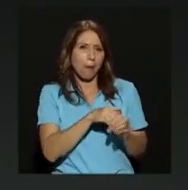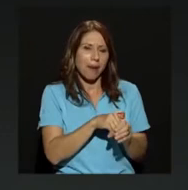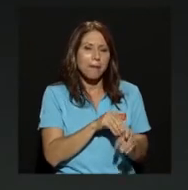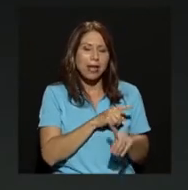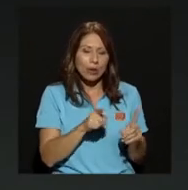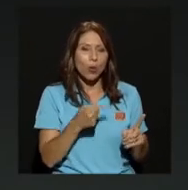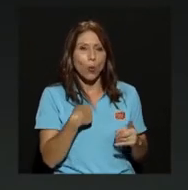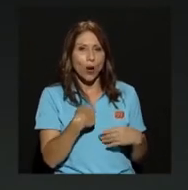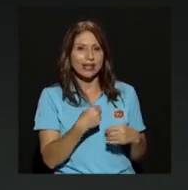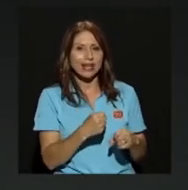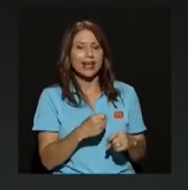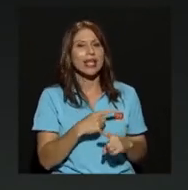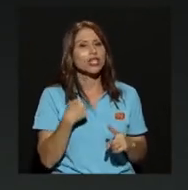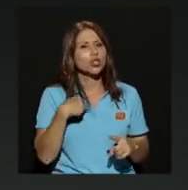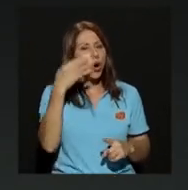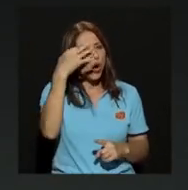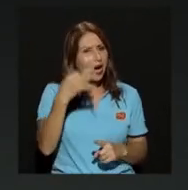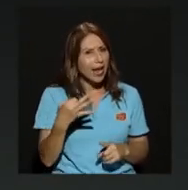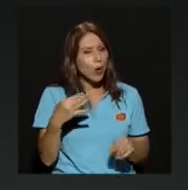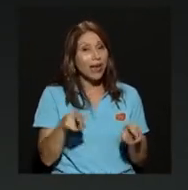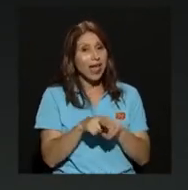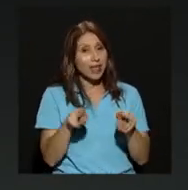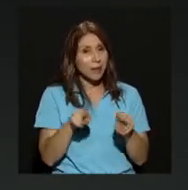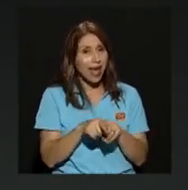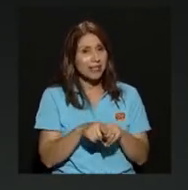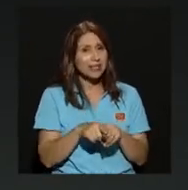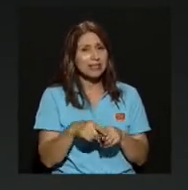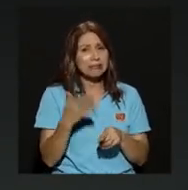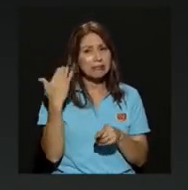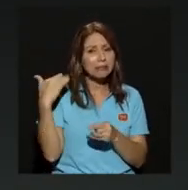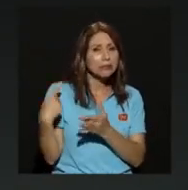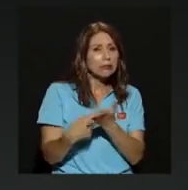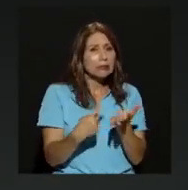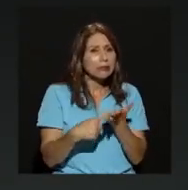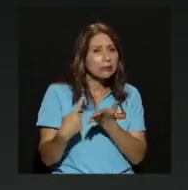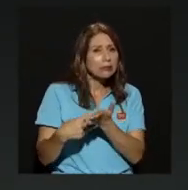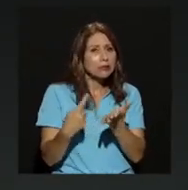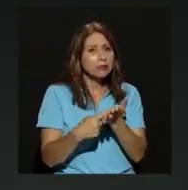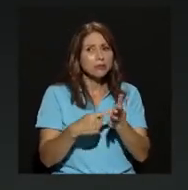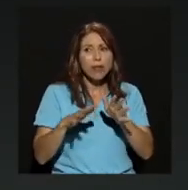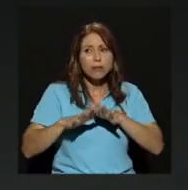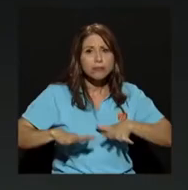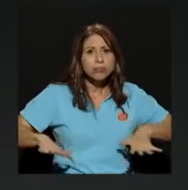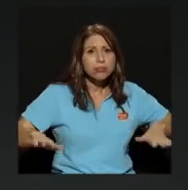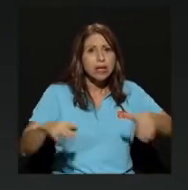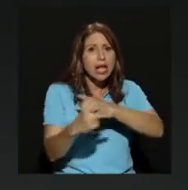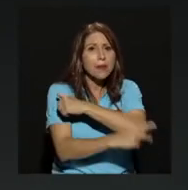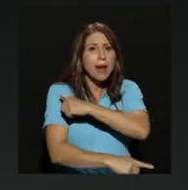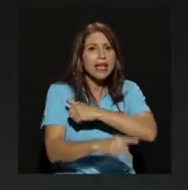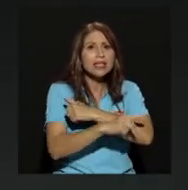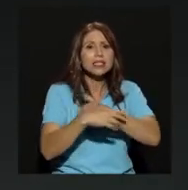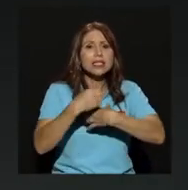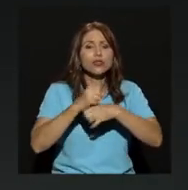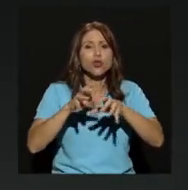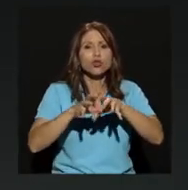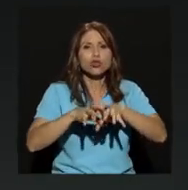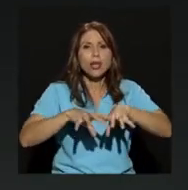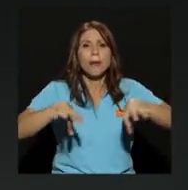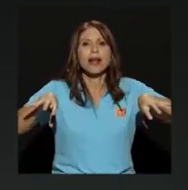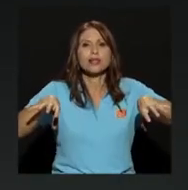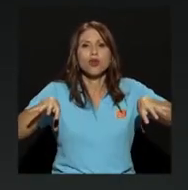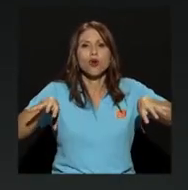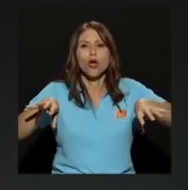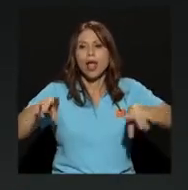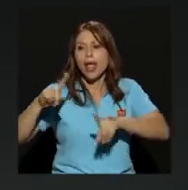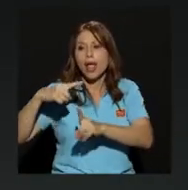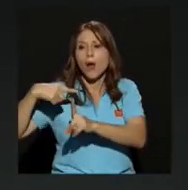creo que además el género en el país una separación entre los pro y los contras que yo creo que todavía